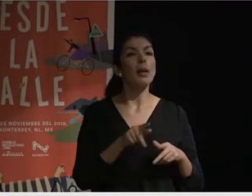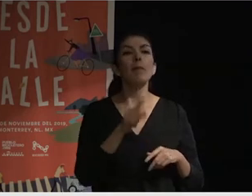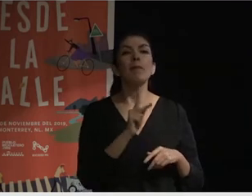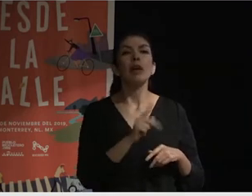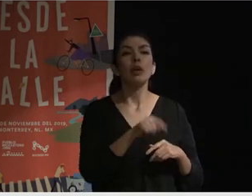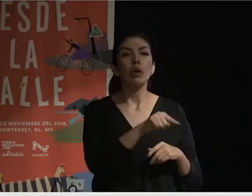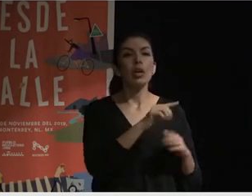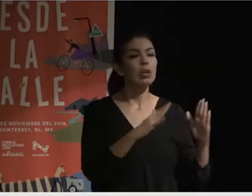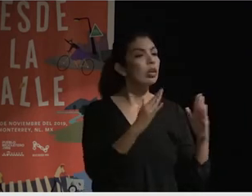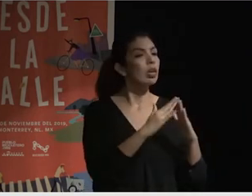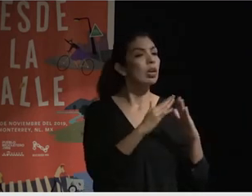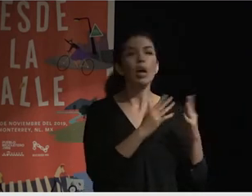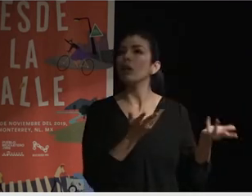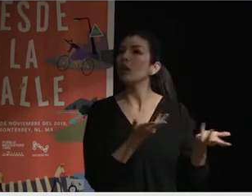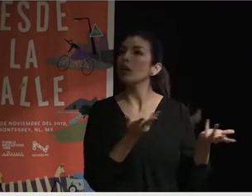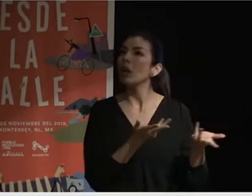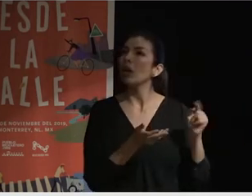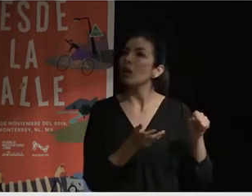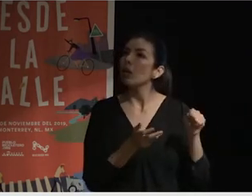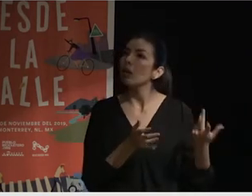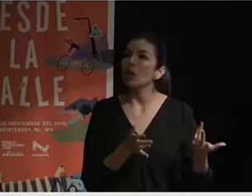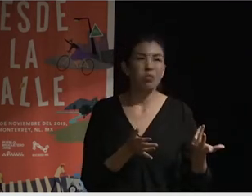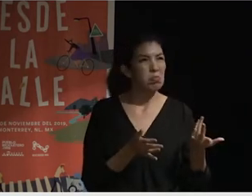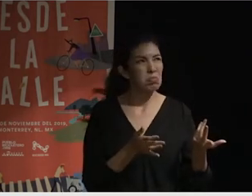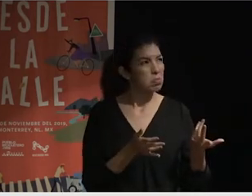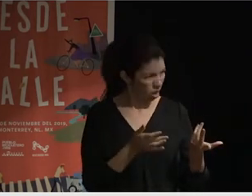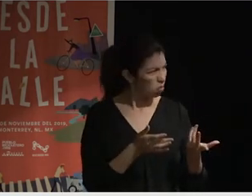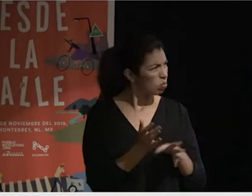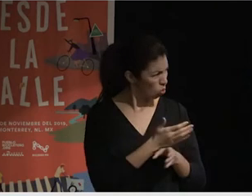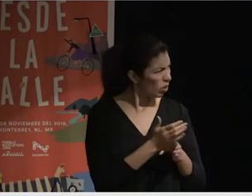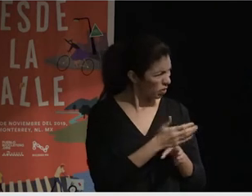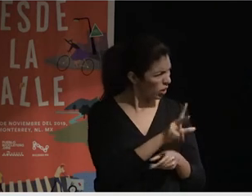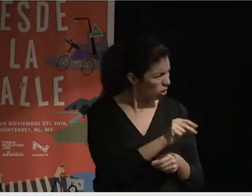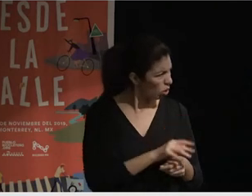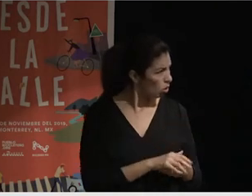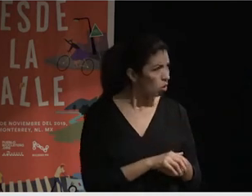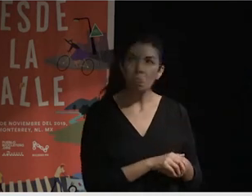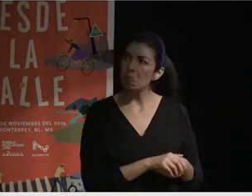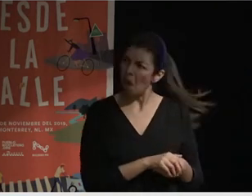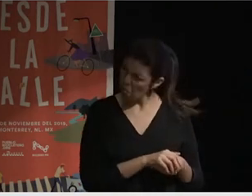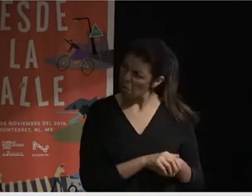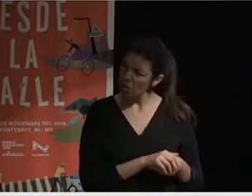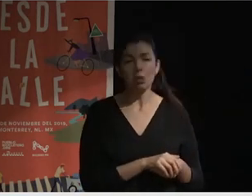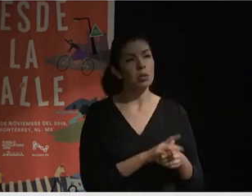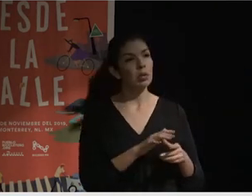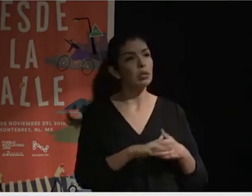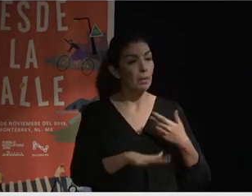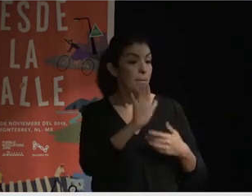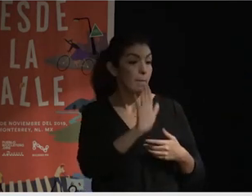esquina. Bastante mono, la verdad es que lo limpiaron, se empezaron a dar cuenta que podían vender café, un poco de pan,